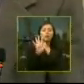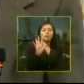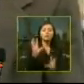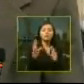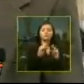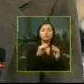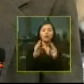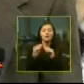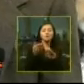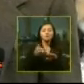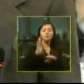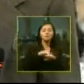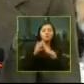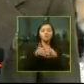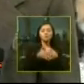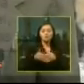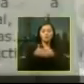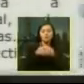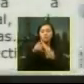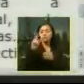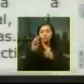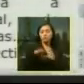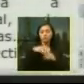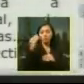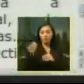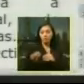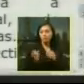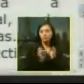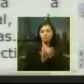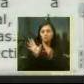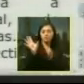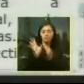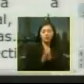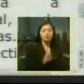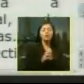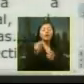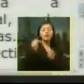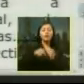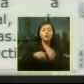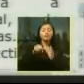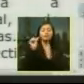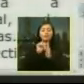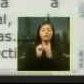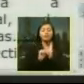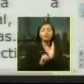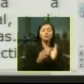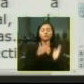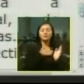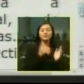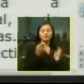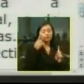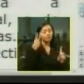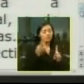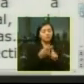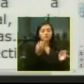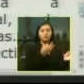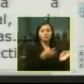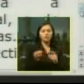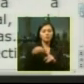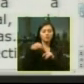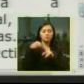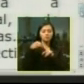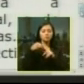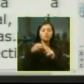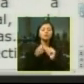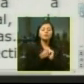los extranjeros y extranjeras que no podrán ser devueltos, expulsados, etcétera. En este artículo está contemplado ya de forma exclusiva